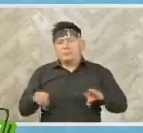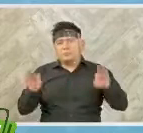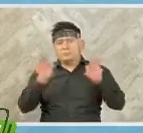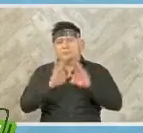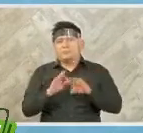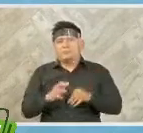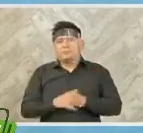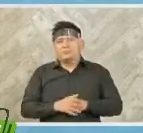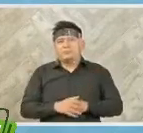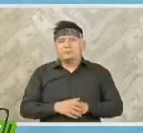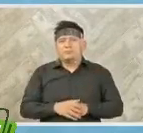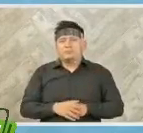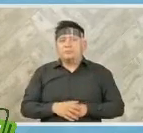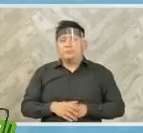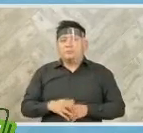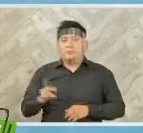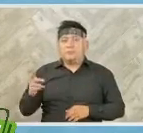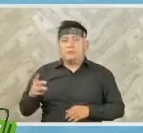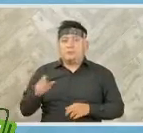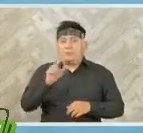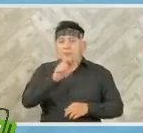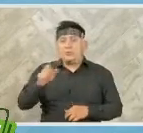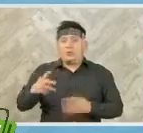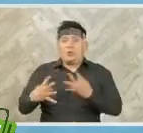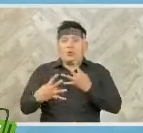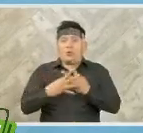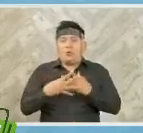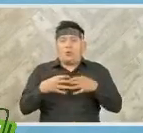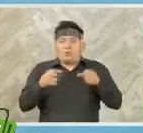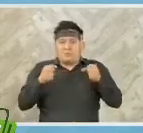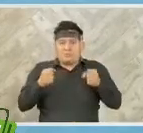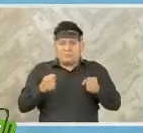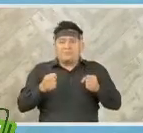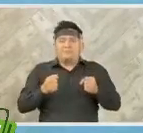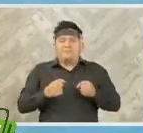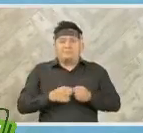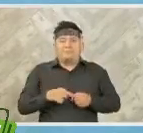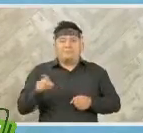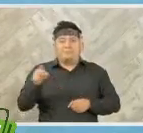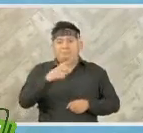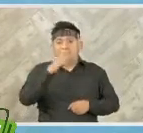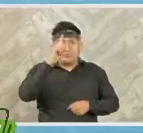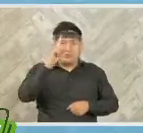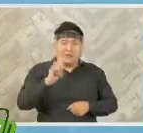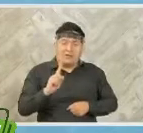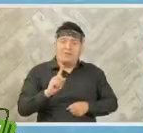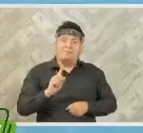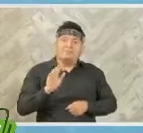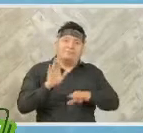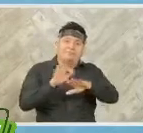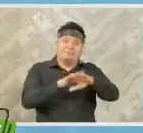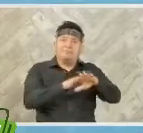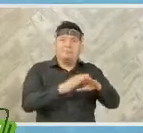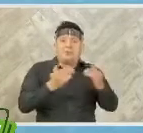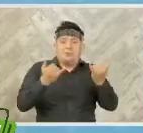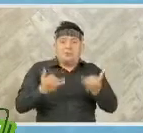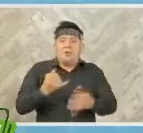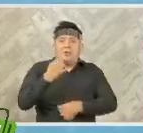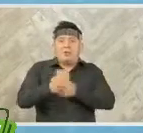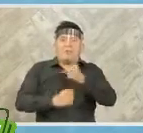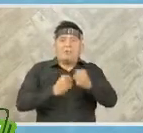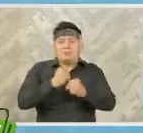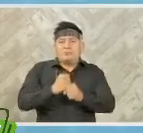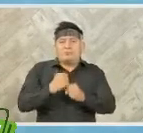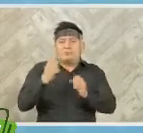el tema de la población carcelaria. La población carcelaria, tal vez muchos no lo saben, en este año ha tenido